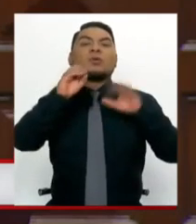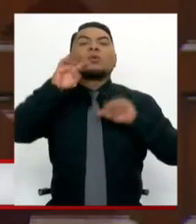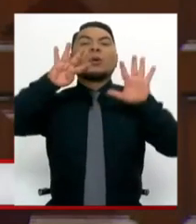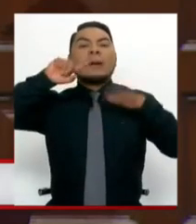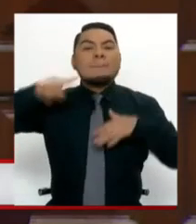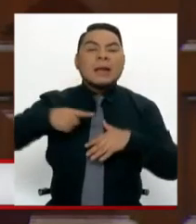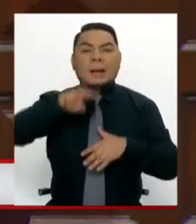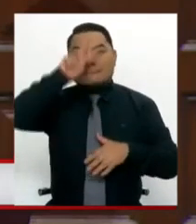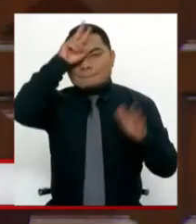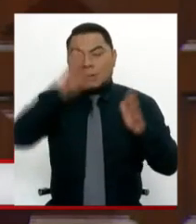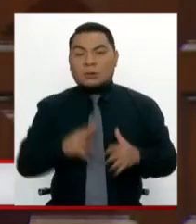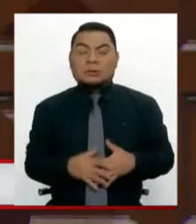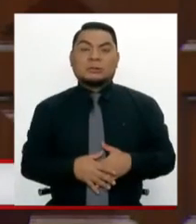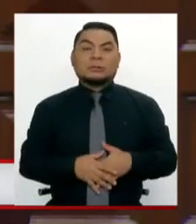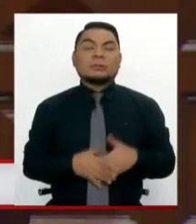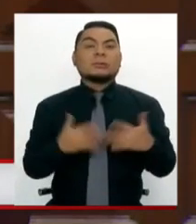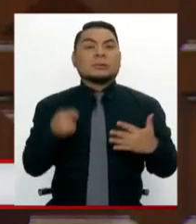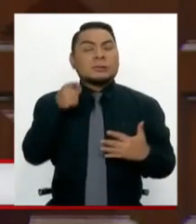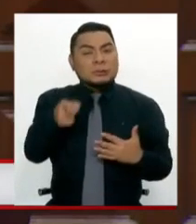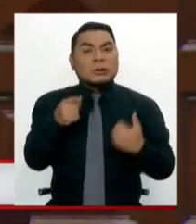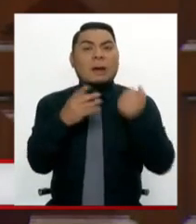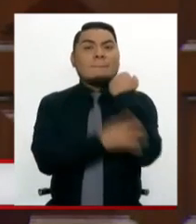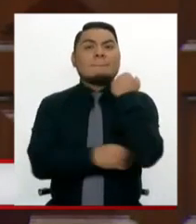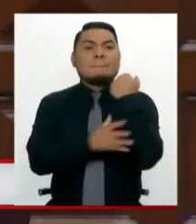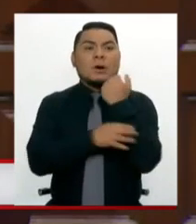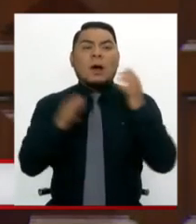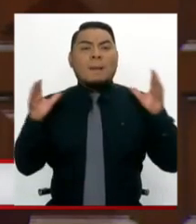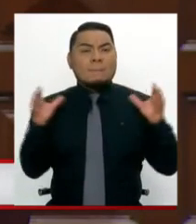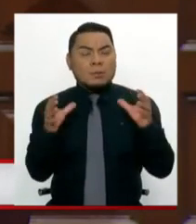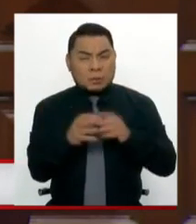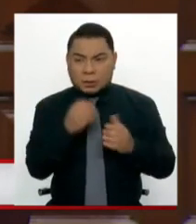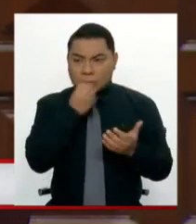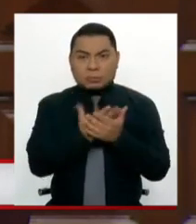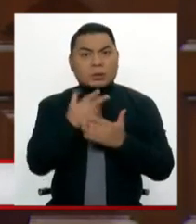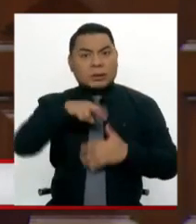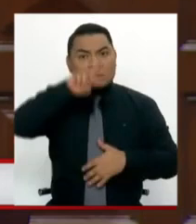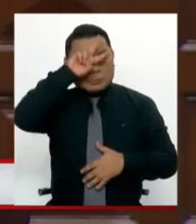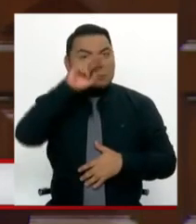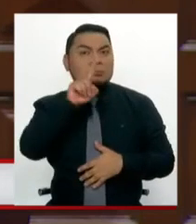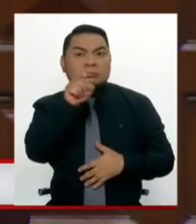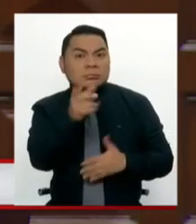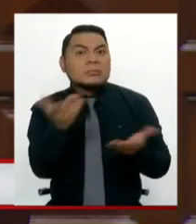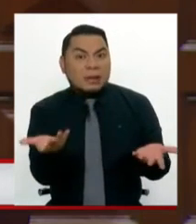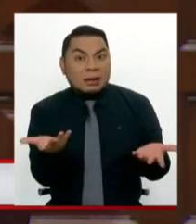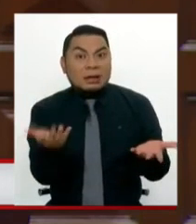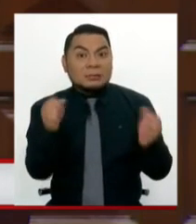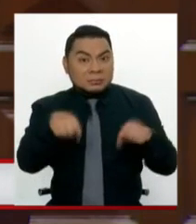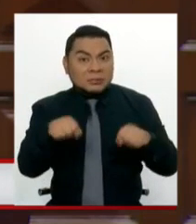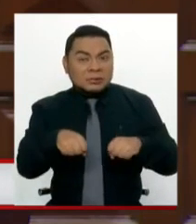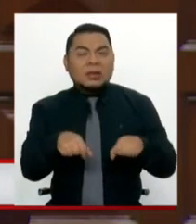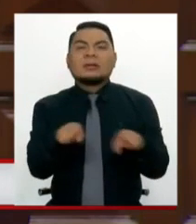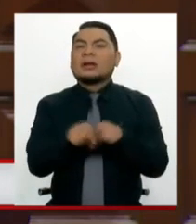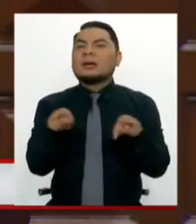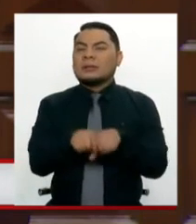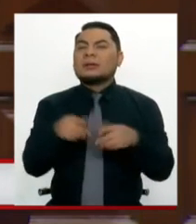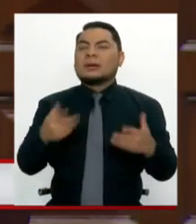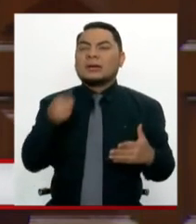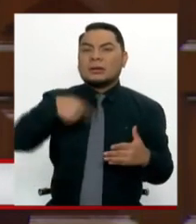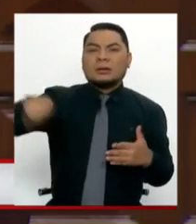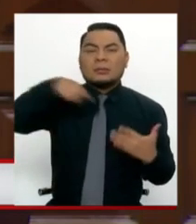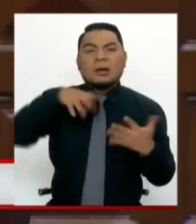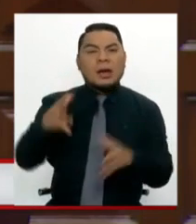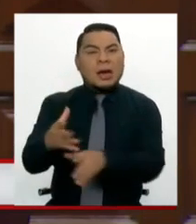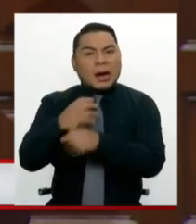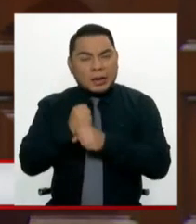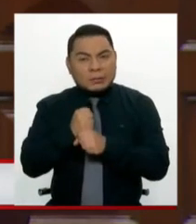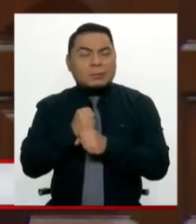peruanas. ¿Acaso tener menos pobres no es bueno para el país? Como lo es que hemos recuperado